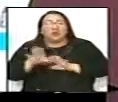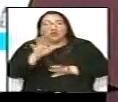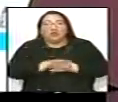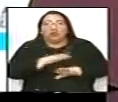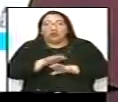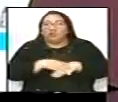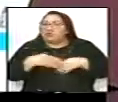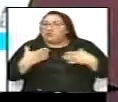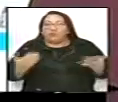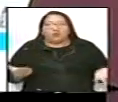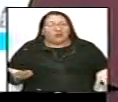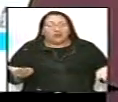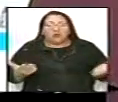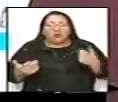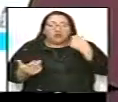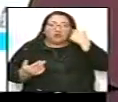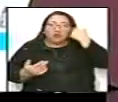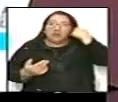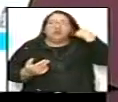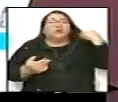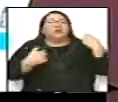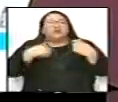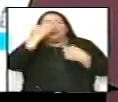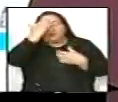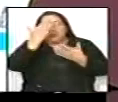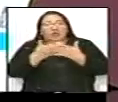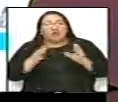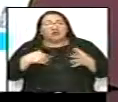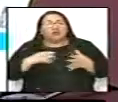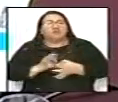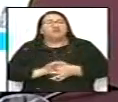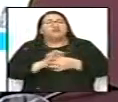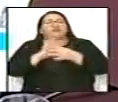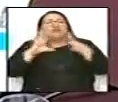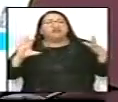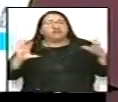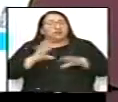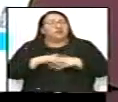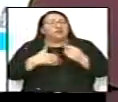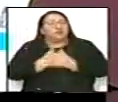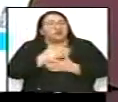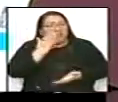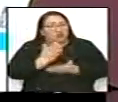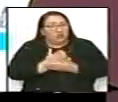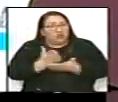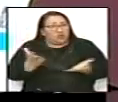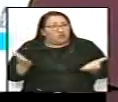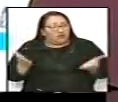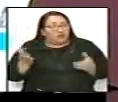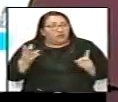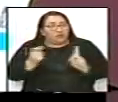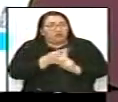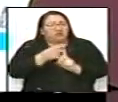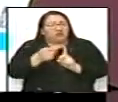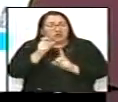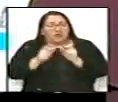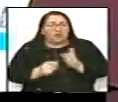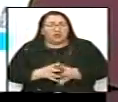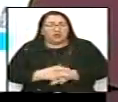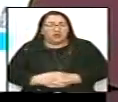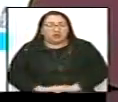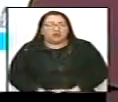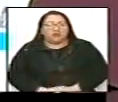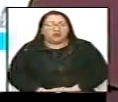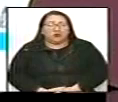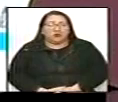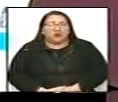encubridores, ¿no? Por lo menos nosotros del Frente Amplio queremos deslindar claramente en este tipo de adjetivaciones, ¿no?